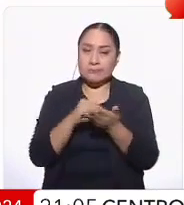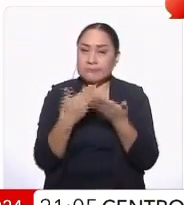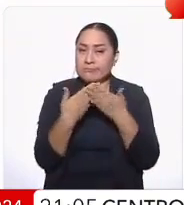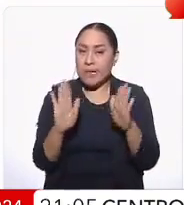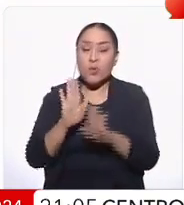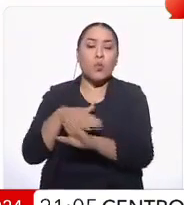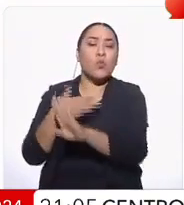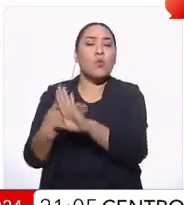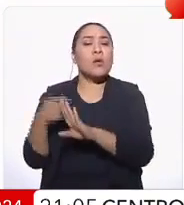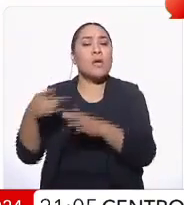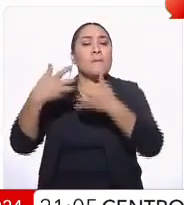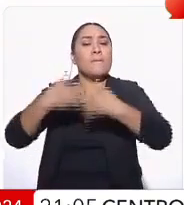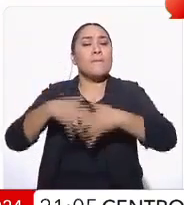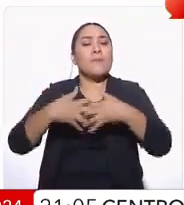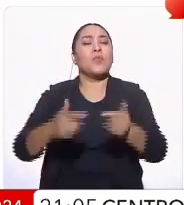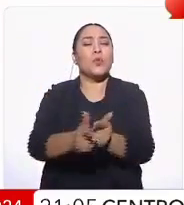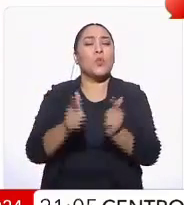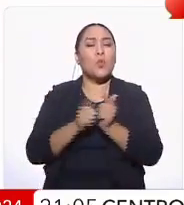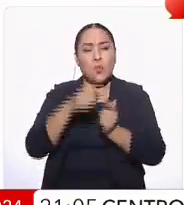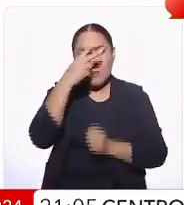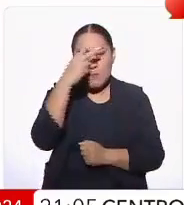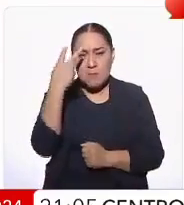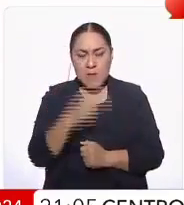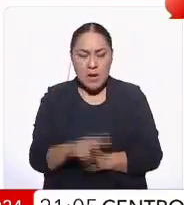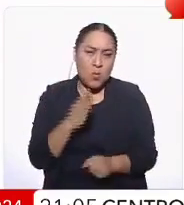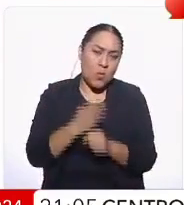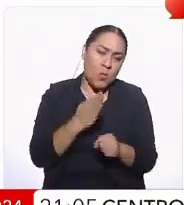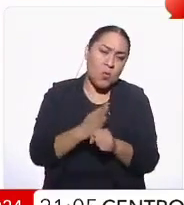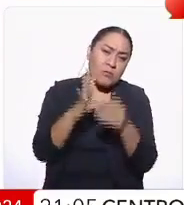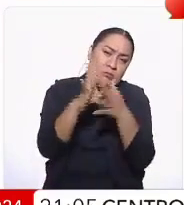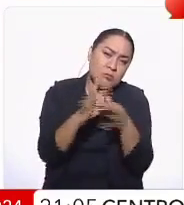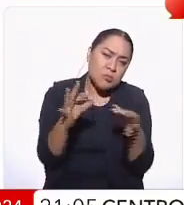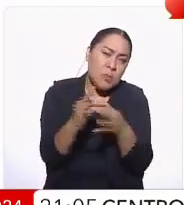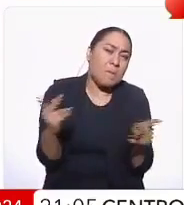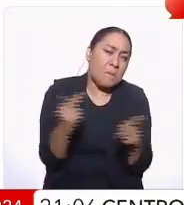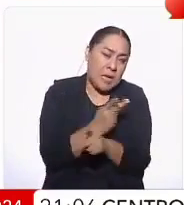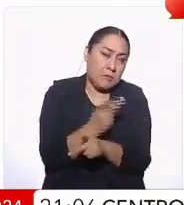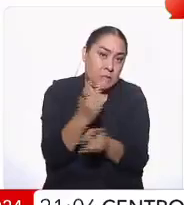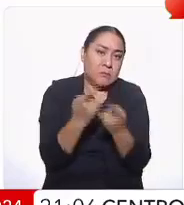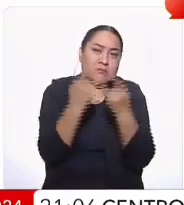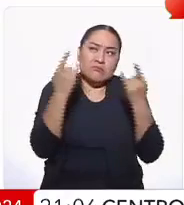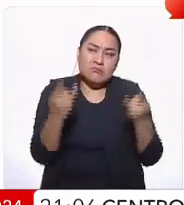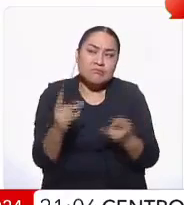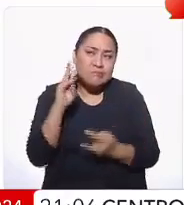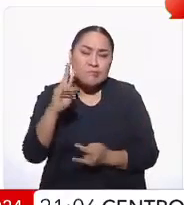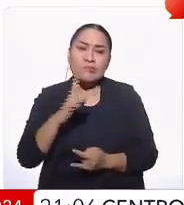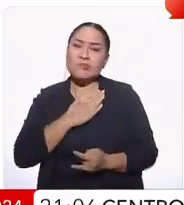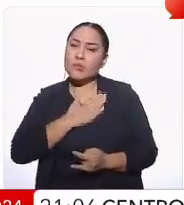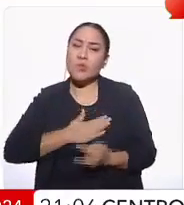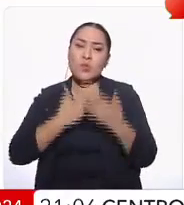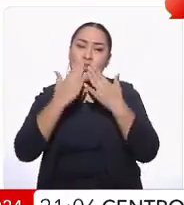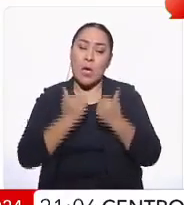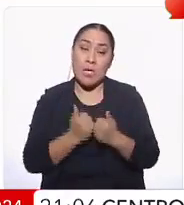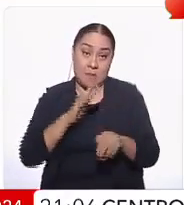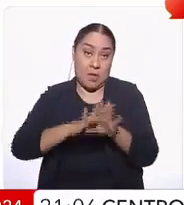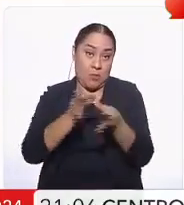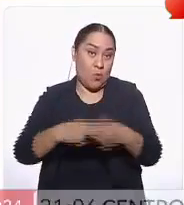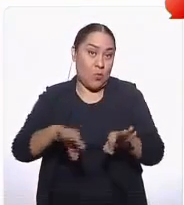de Grupo México. Sobre los detalles del estatus y los antecedentes de esta historia de impunidad, nuestro acento de